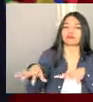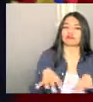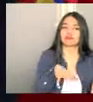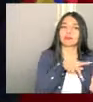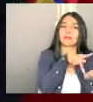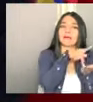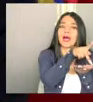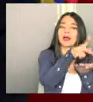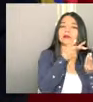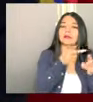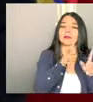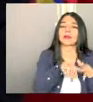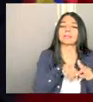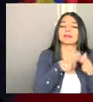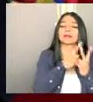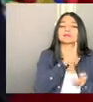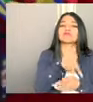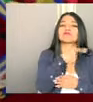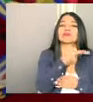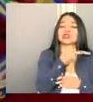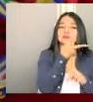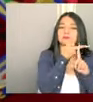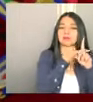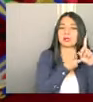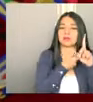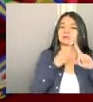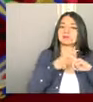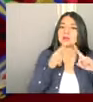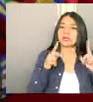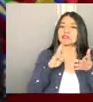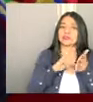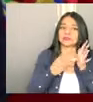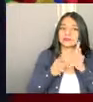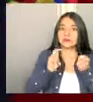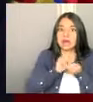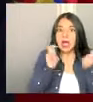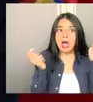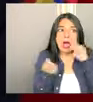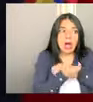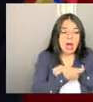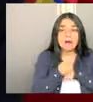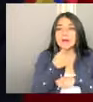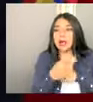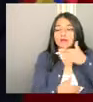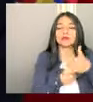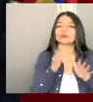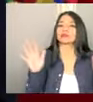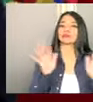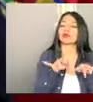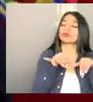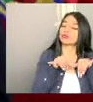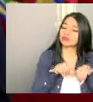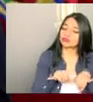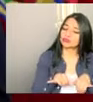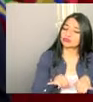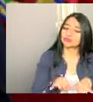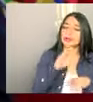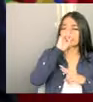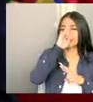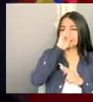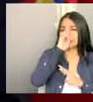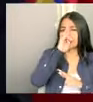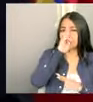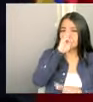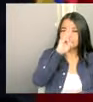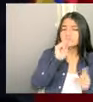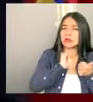que lo vamos a iniciar los próximos meses, sin que esto signifique alterar o atropellar los procedimientos que están contractualmente